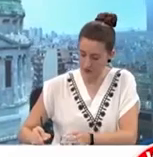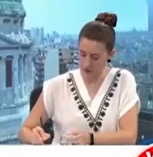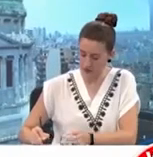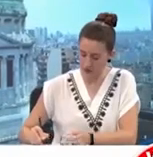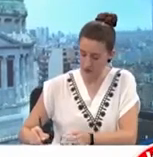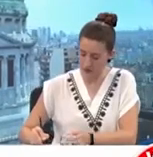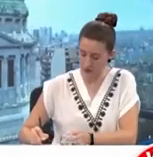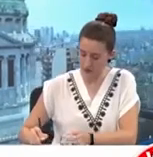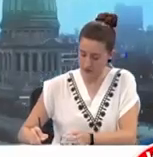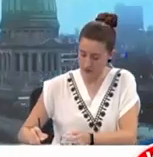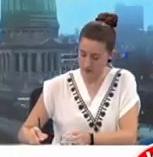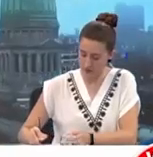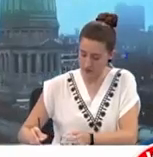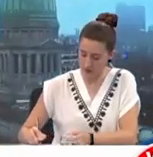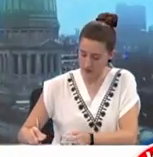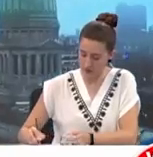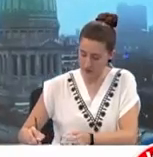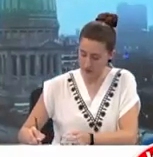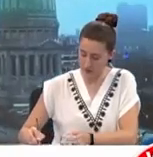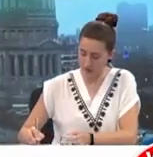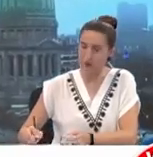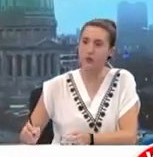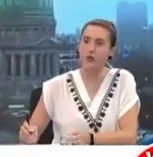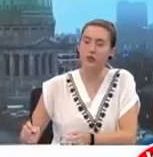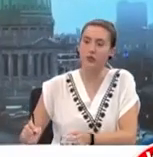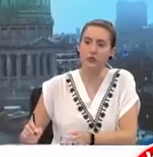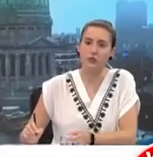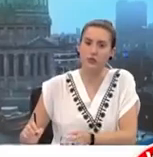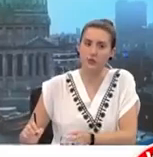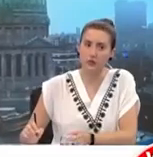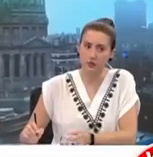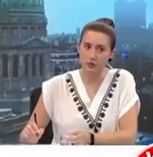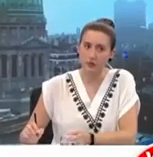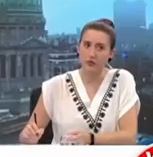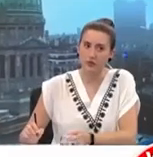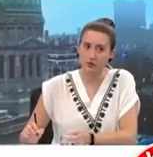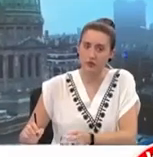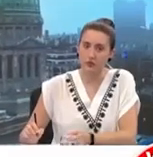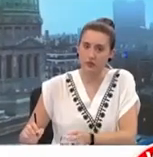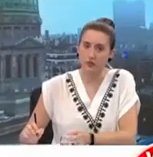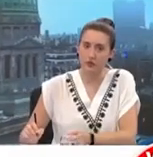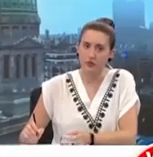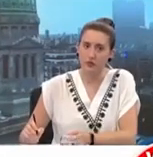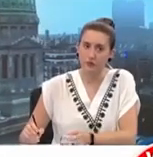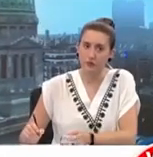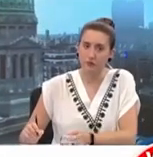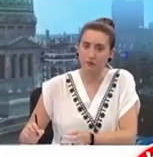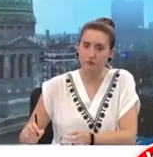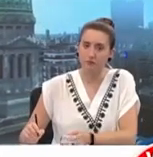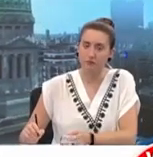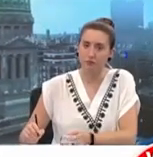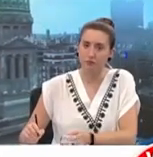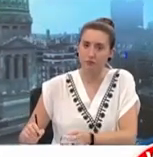pareciera que la decisión del Ejecutivo será ingresarlo precisamente por la Cámara de